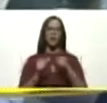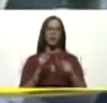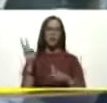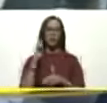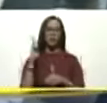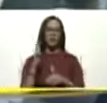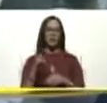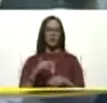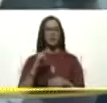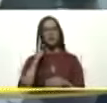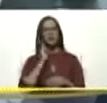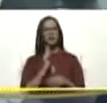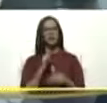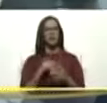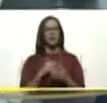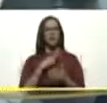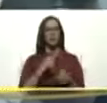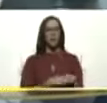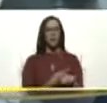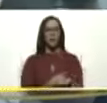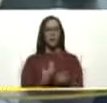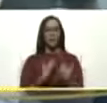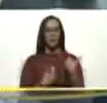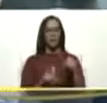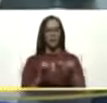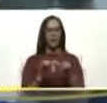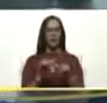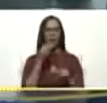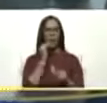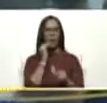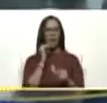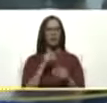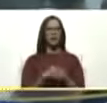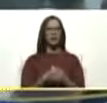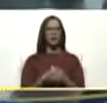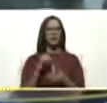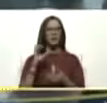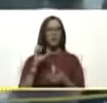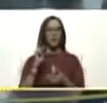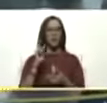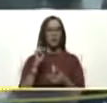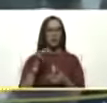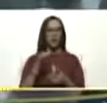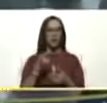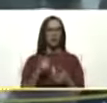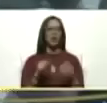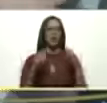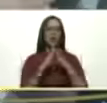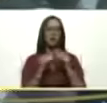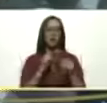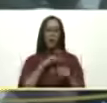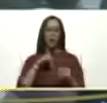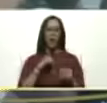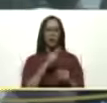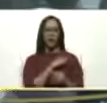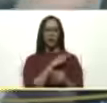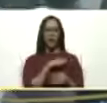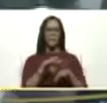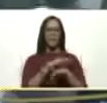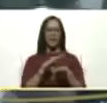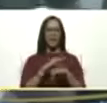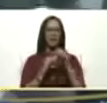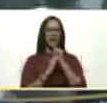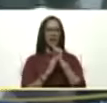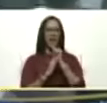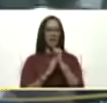hermano Héctor Silva, nuestro hermano presidente, ingeniero joven de CBG Cabelún, a todas nuestras autoridades, ministro, a nuestro líder